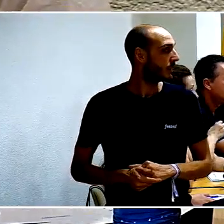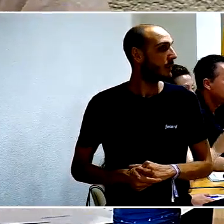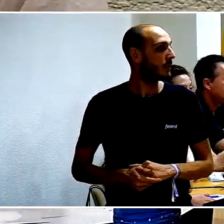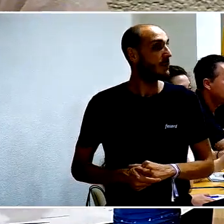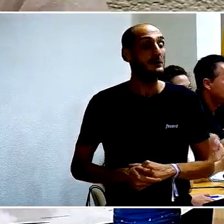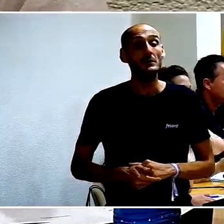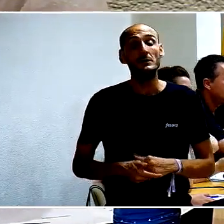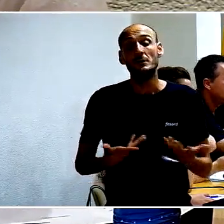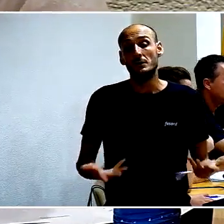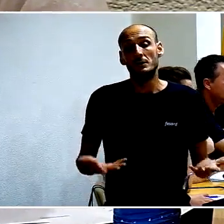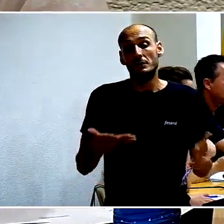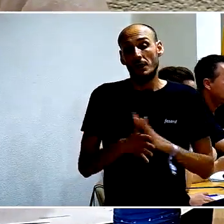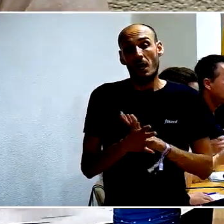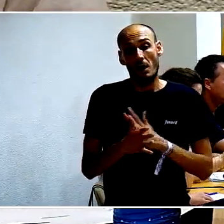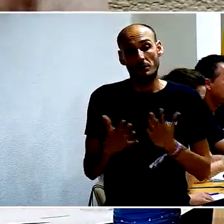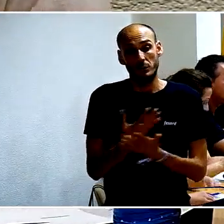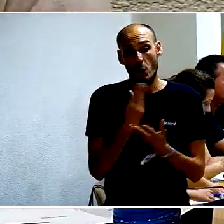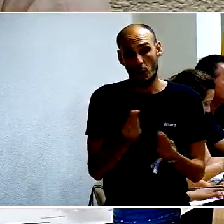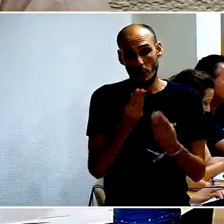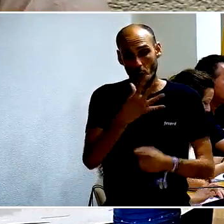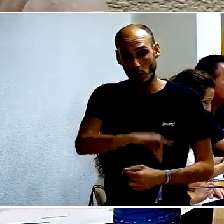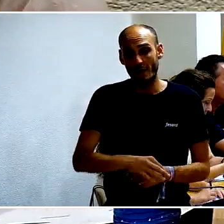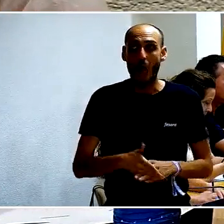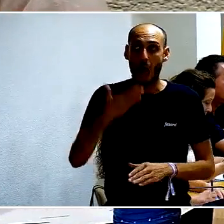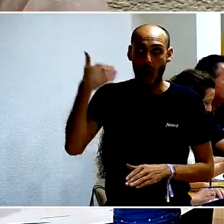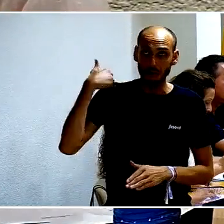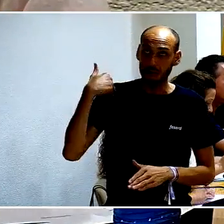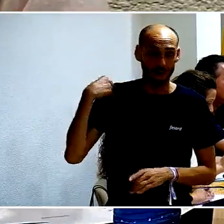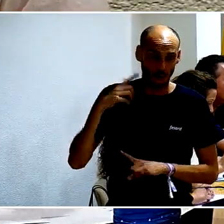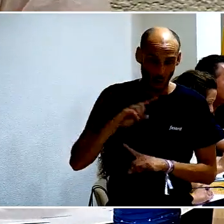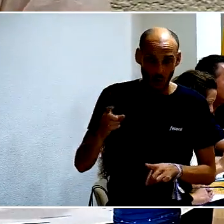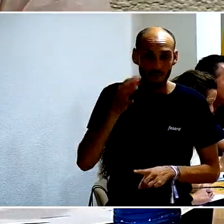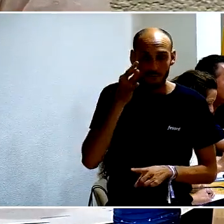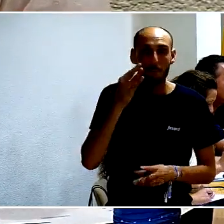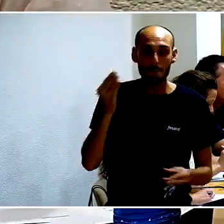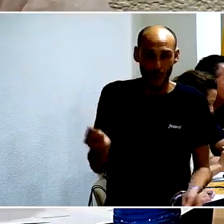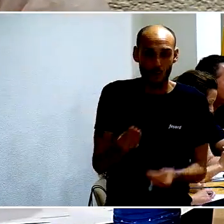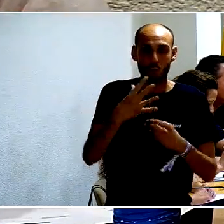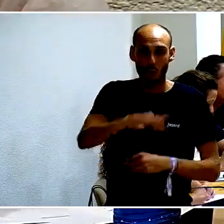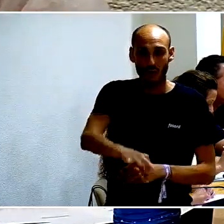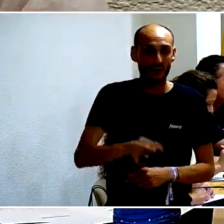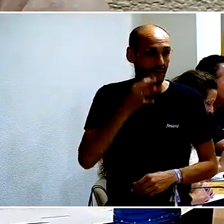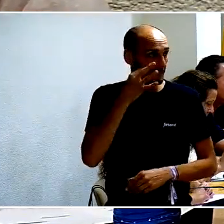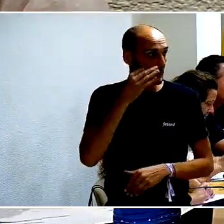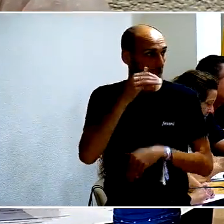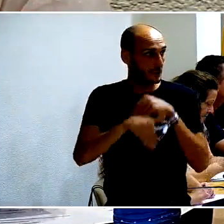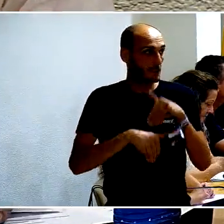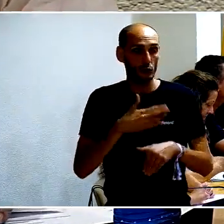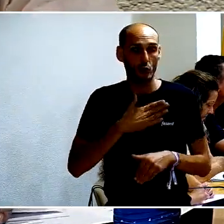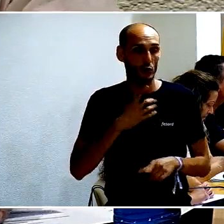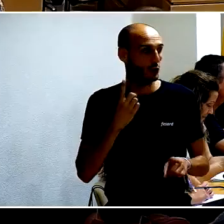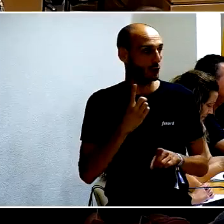es mejorable, ¿eh? Todo es mejorable. No es lo de antes, también es verdad que es mejorable, pero bueno, no obstante, nuestro voto va a ser favorable.